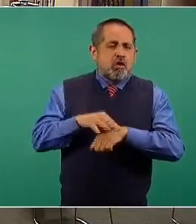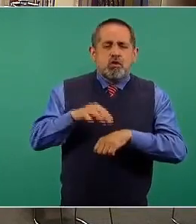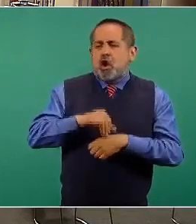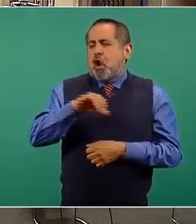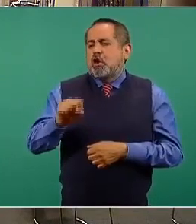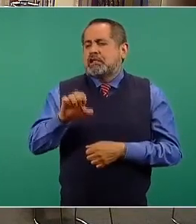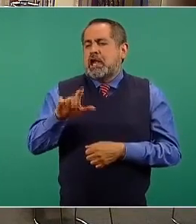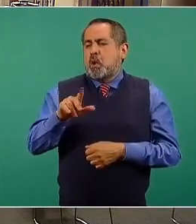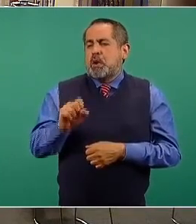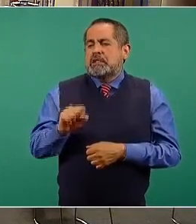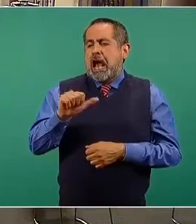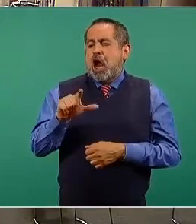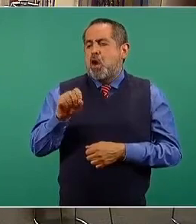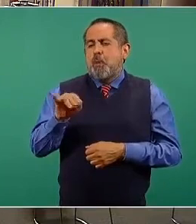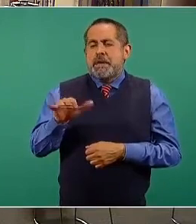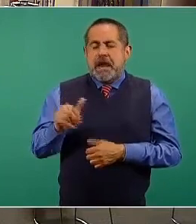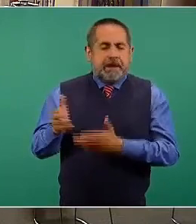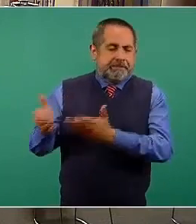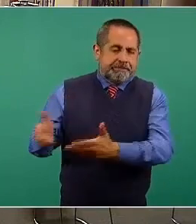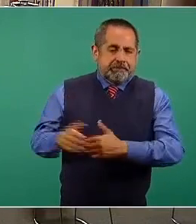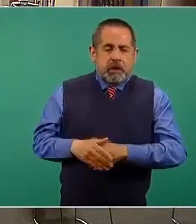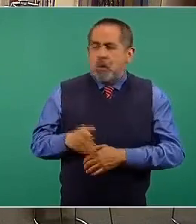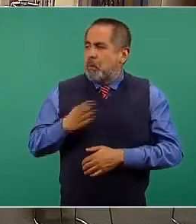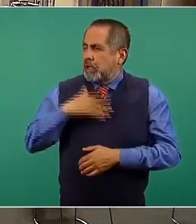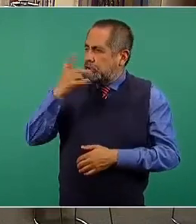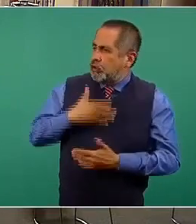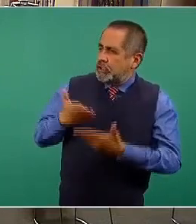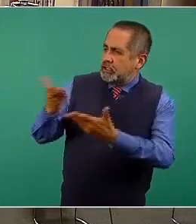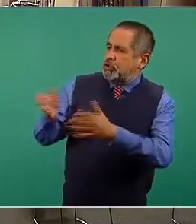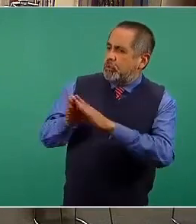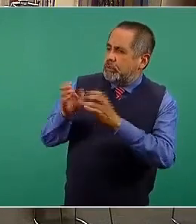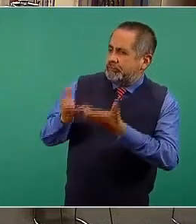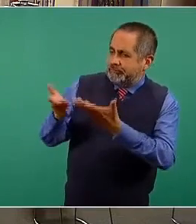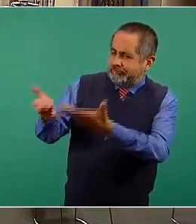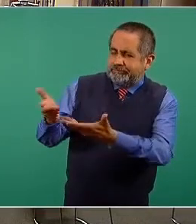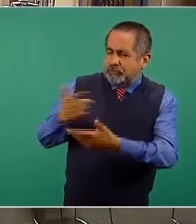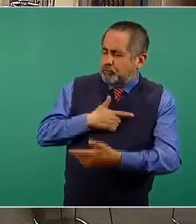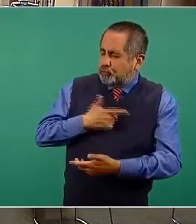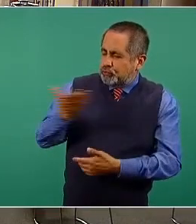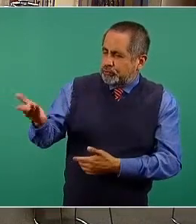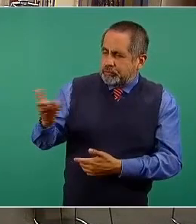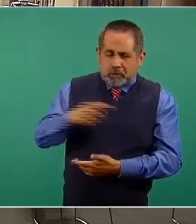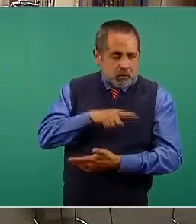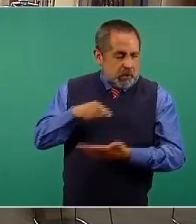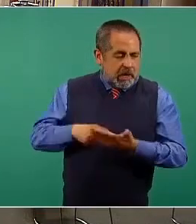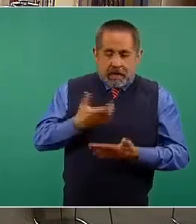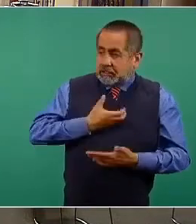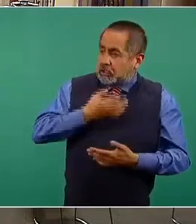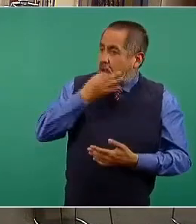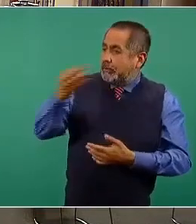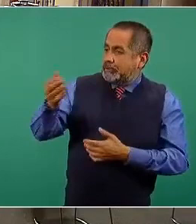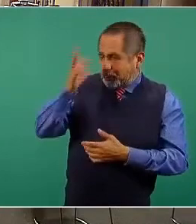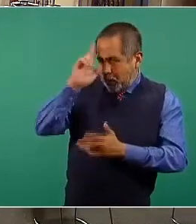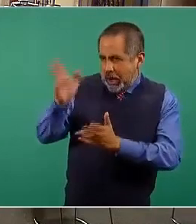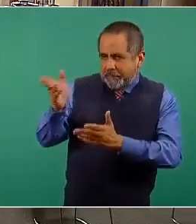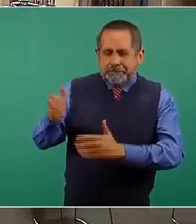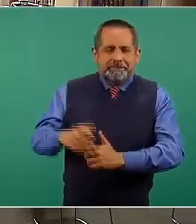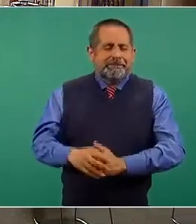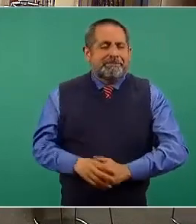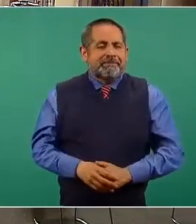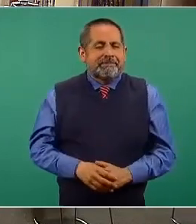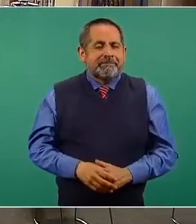José Luis Salomía Segarra. Doctor, buenas noches, lo saludamos con mucho gusto desde Palacio Nacional.